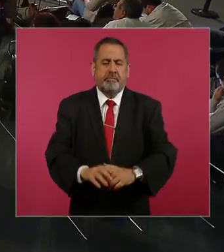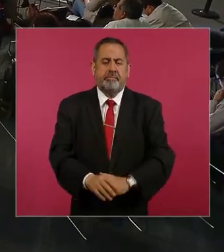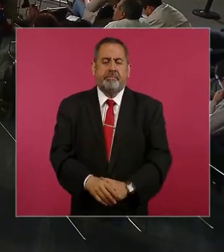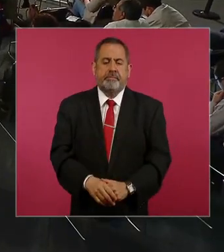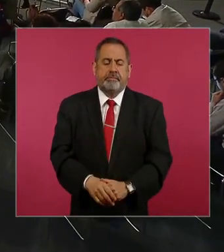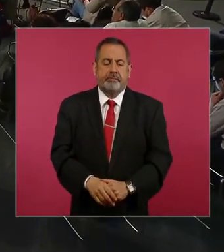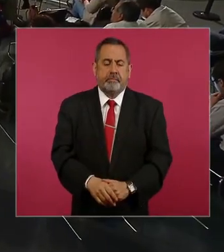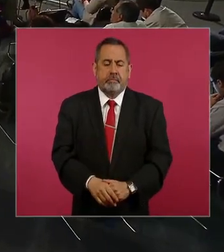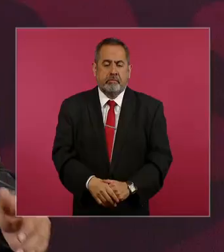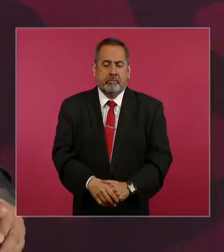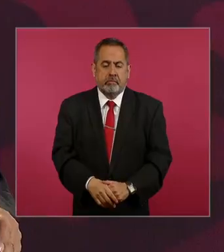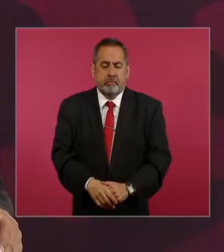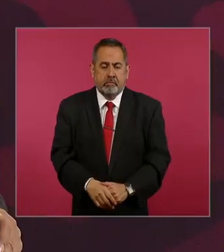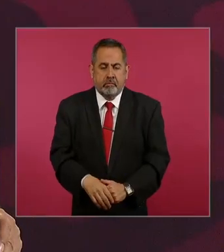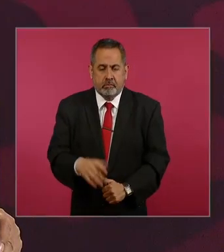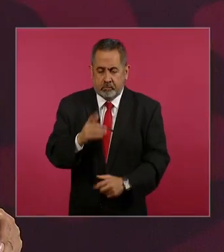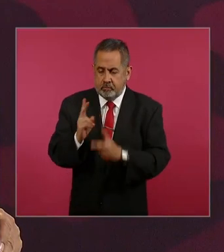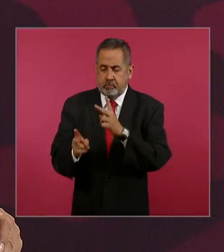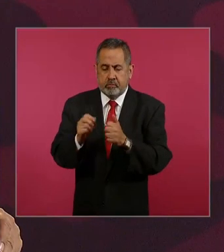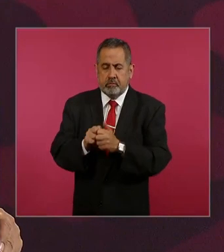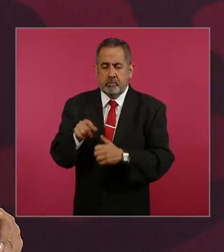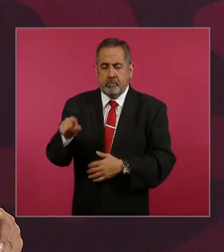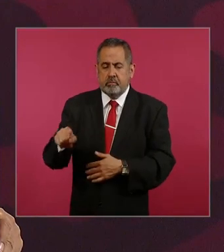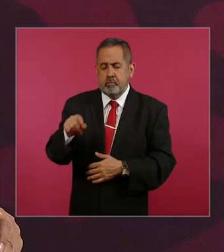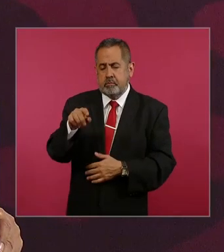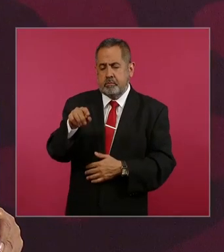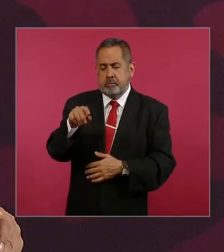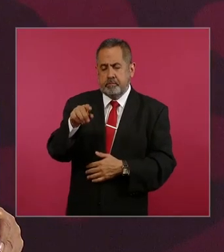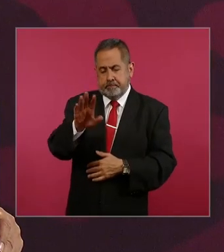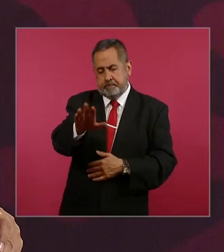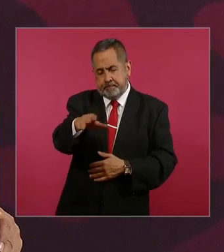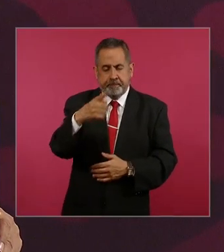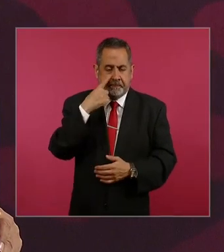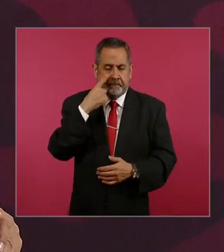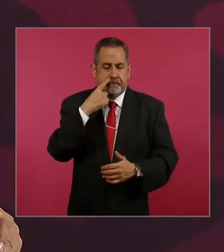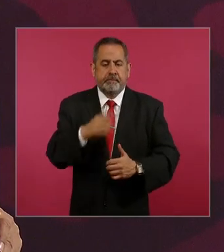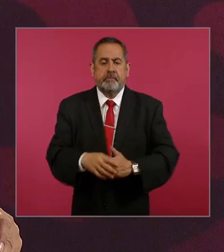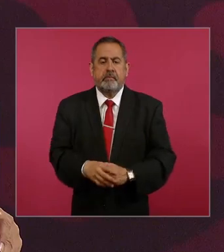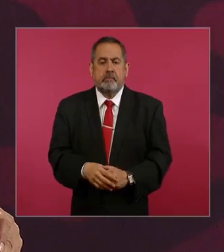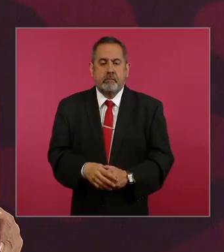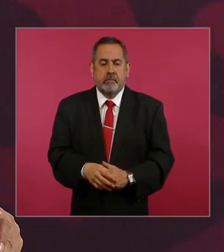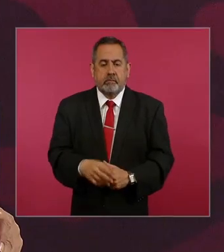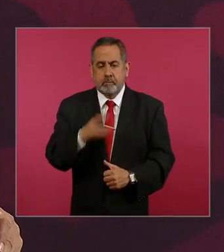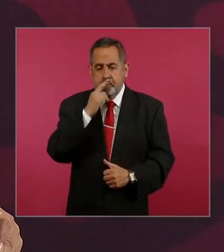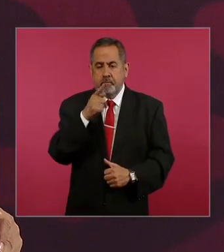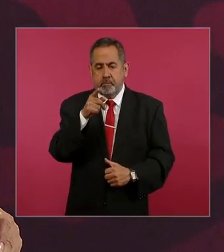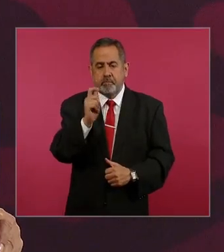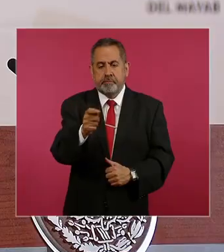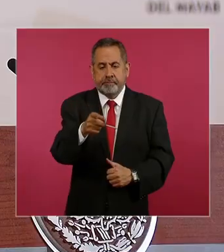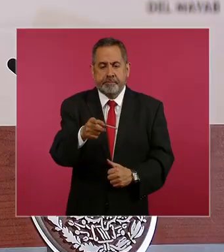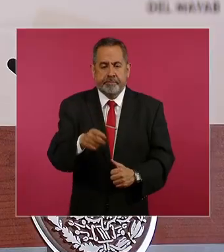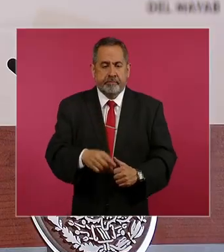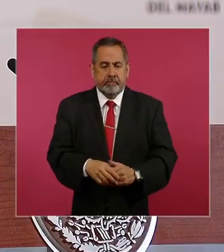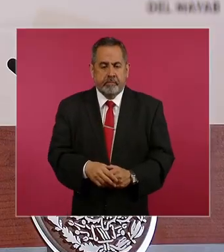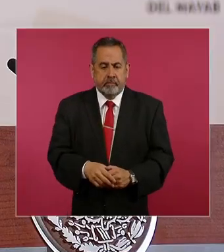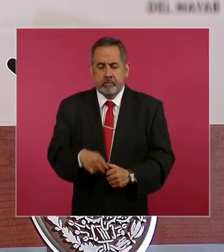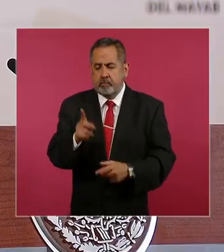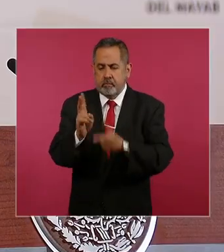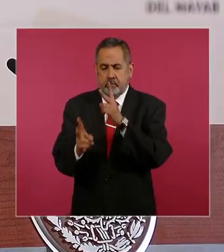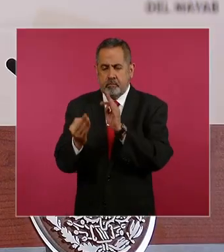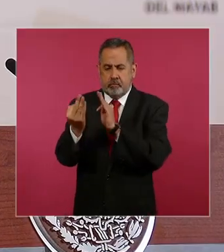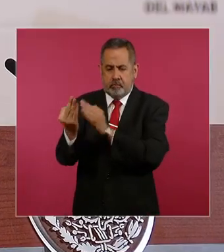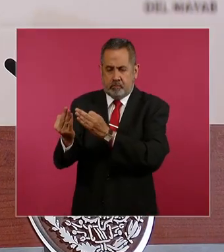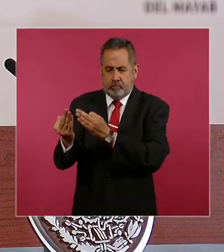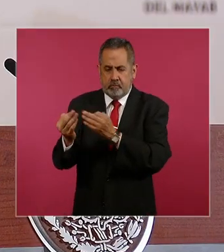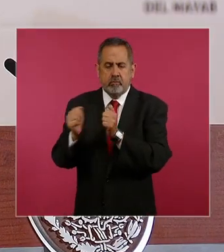Bien, lo vemos. Mira, yo creo que lo mejor es que te entrevistes